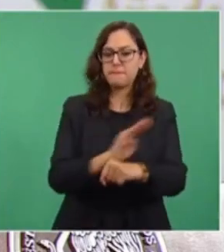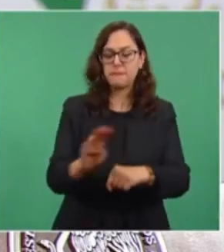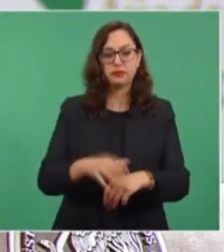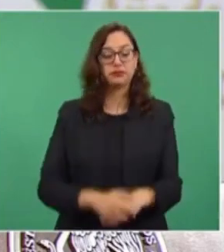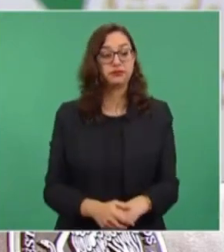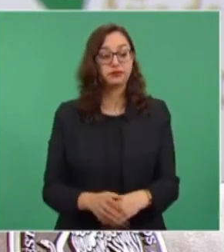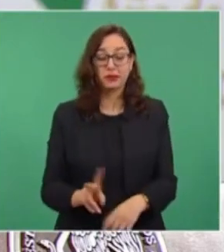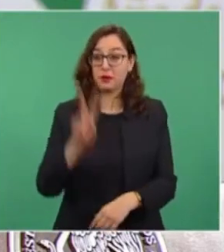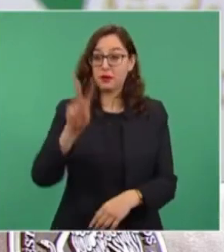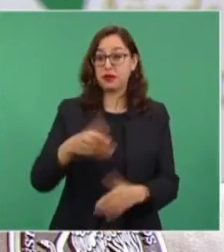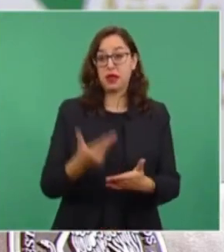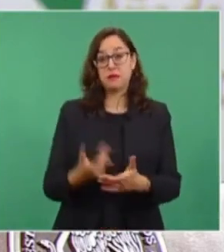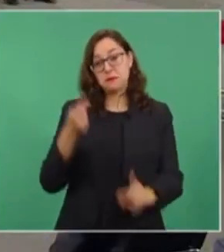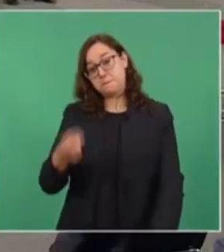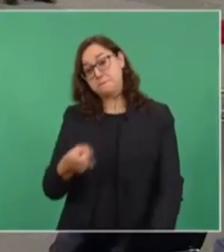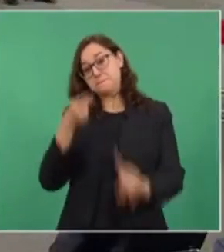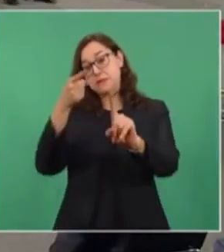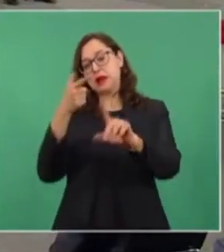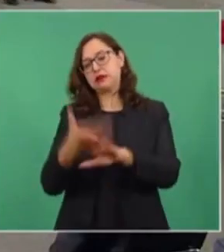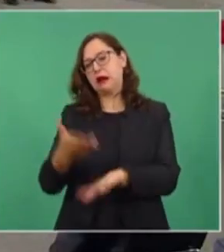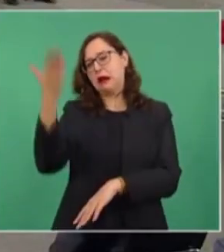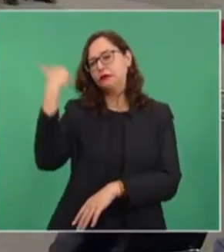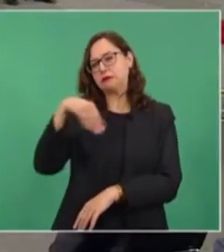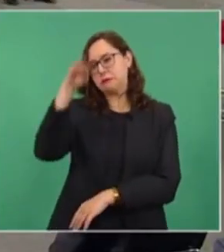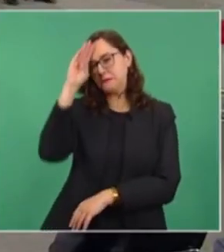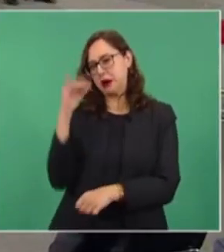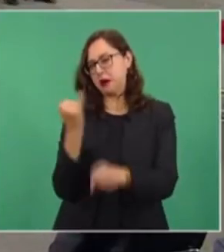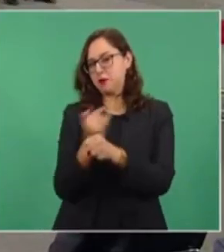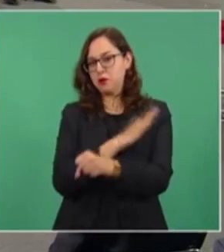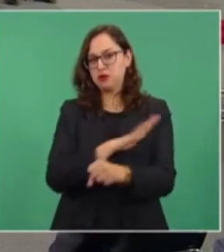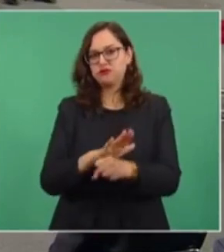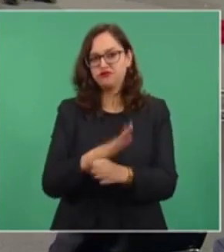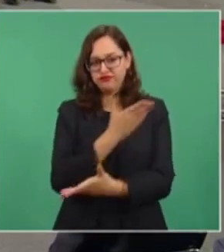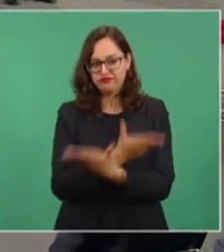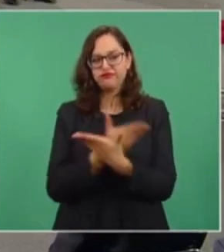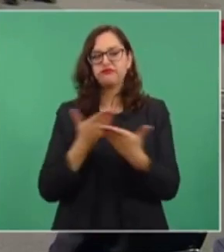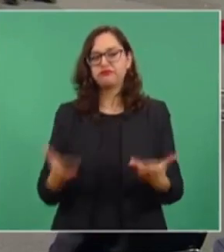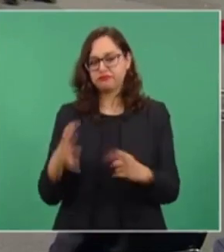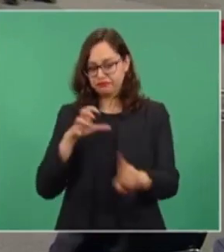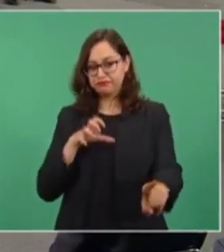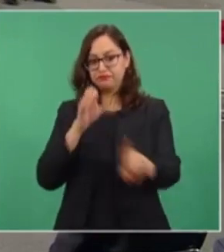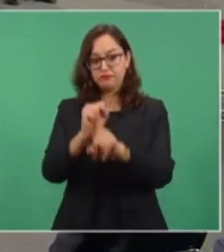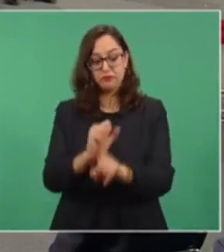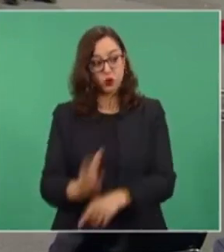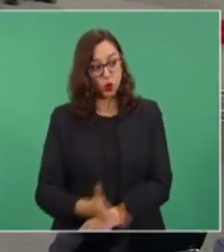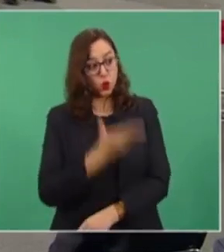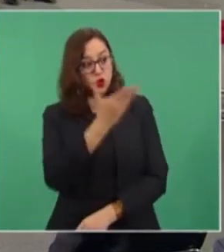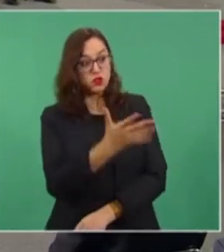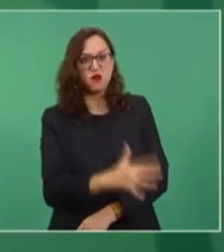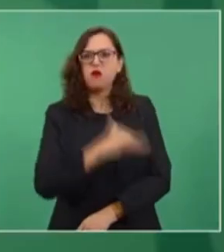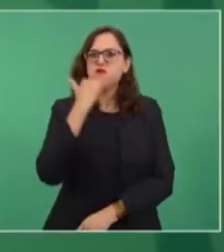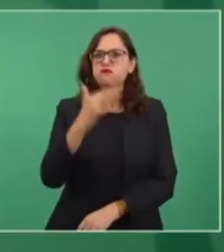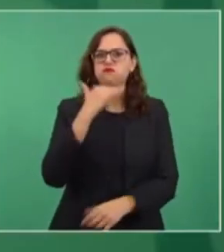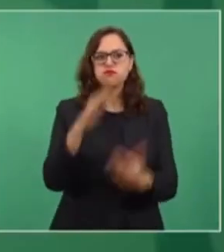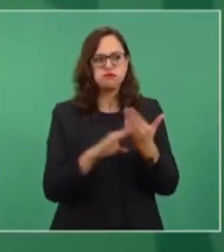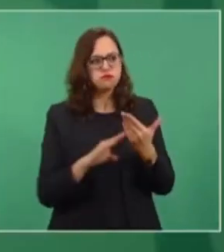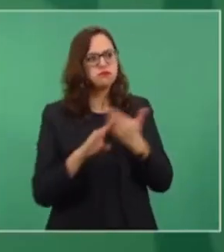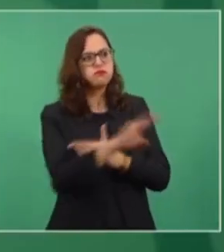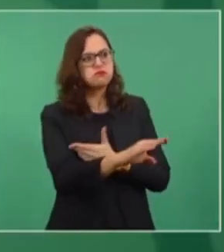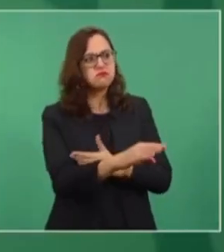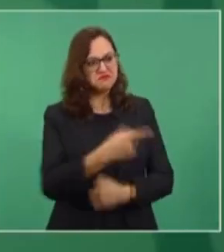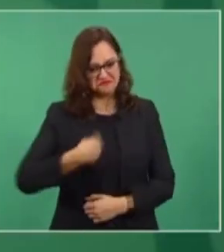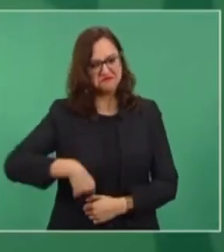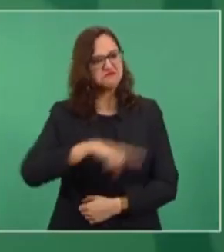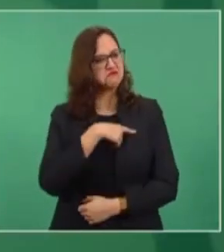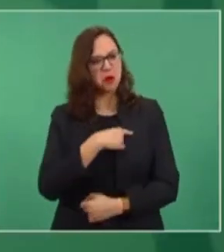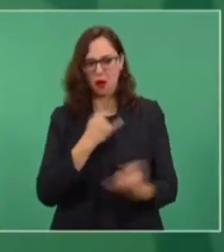parecían inalcanzables. En este combate a la corrupción compartimos su pensamiento. Las universidades y la vida misma nos